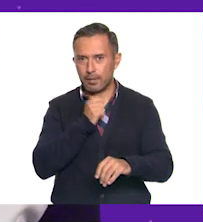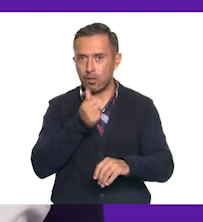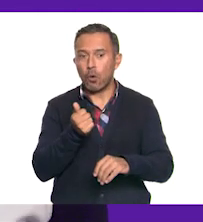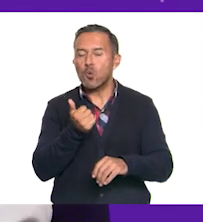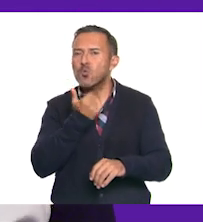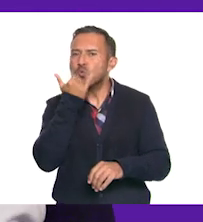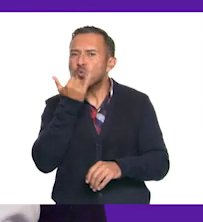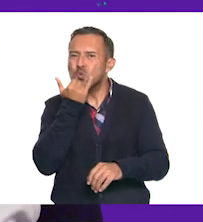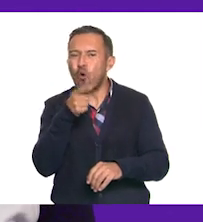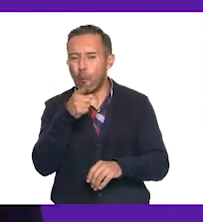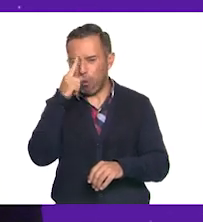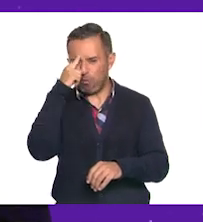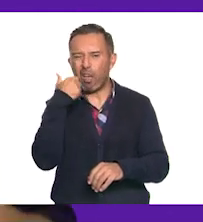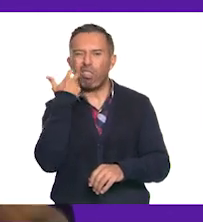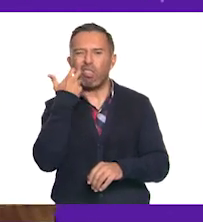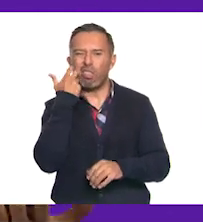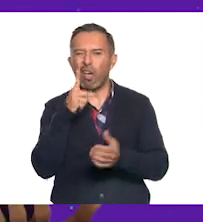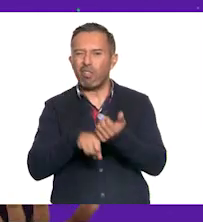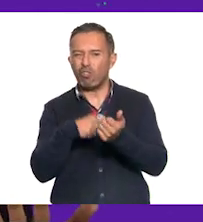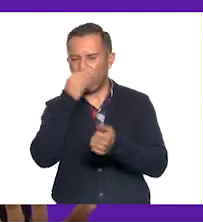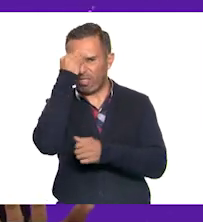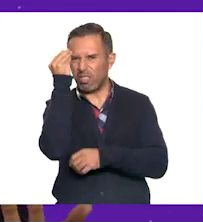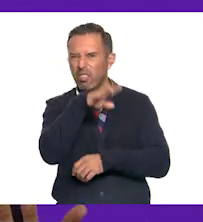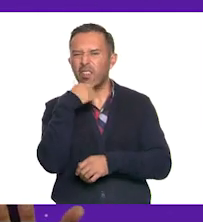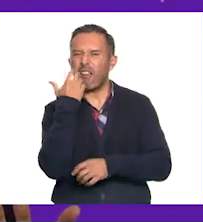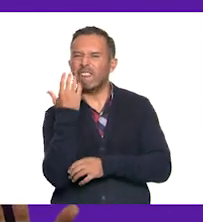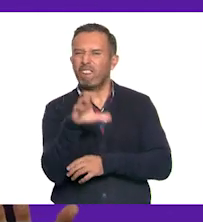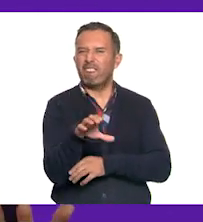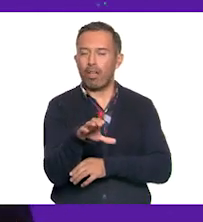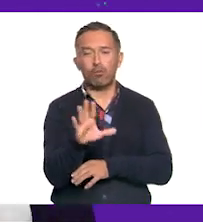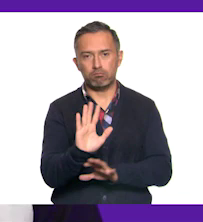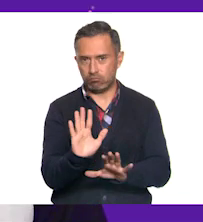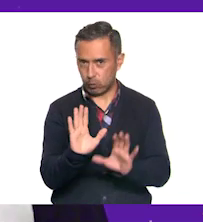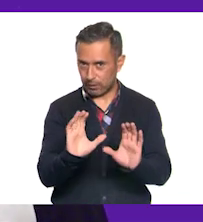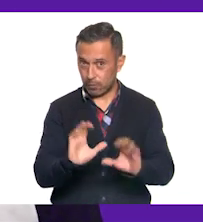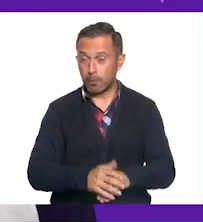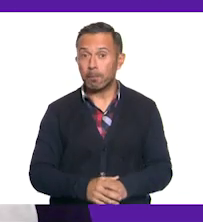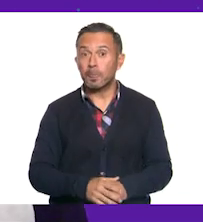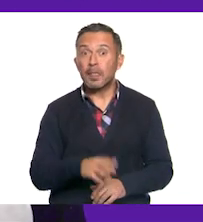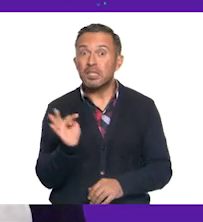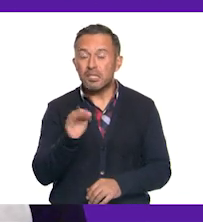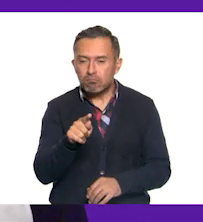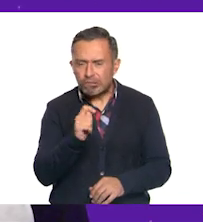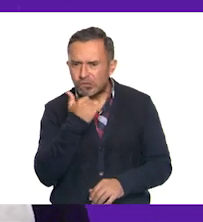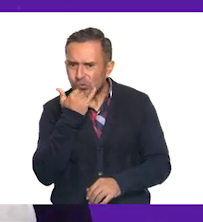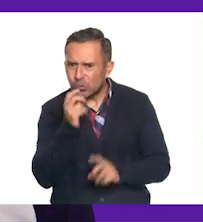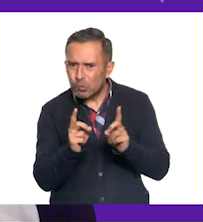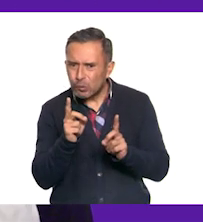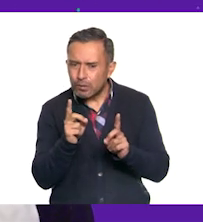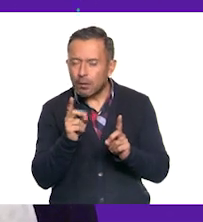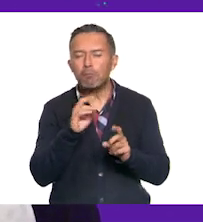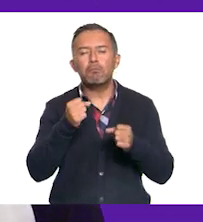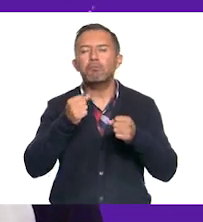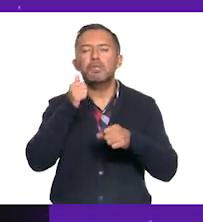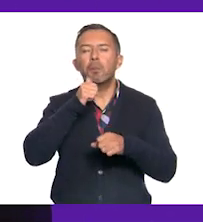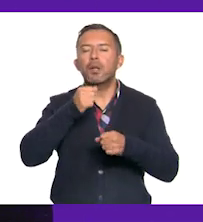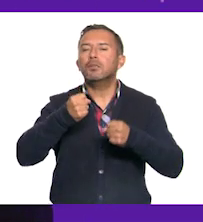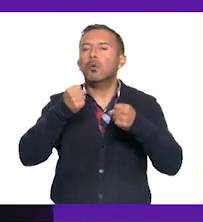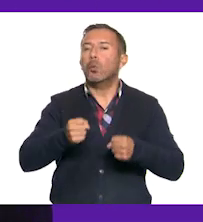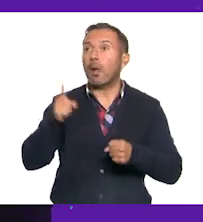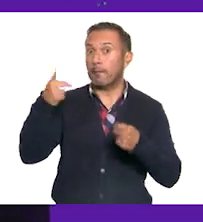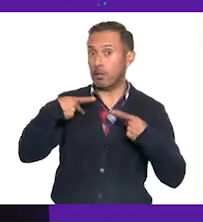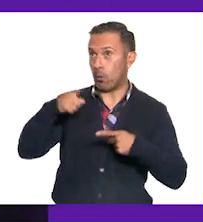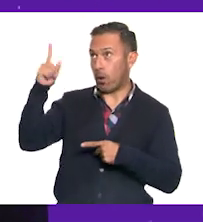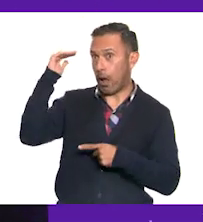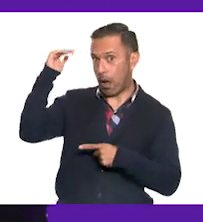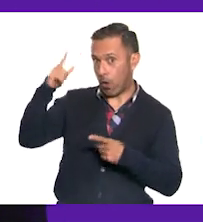o malintencionados. Si se te dificulta verificar esta información, recuerda siempre acercarte a un adulto de confianza. Ahora